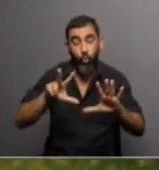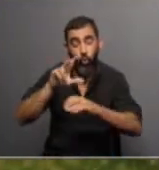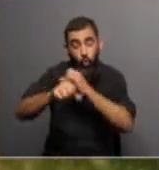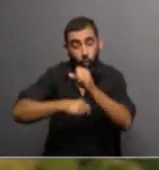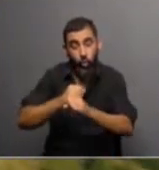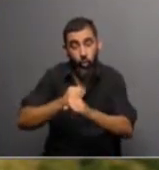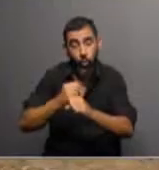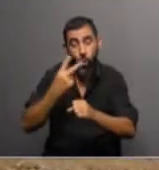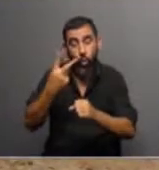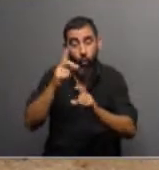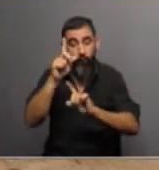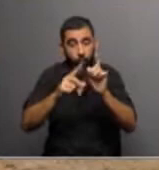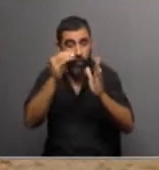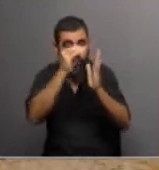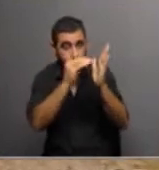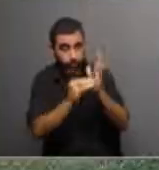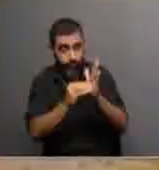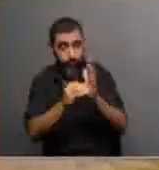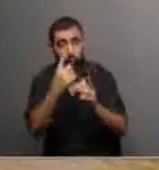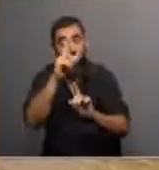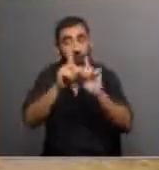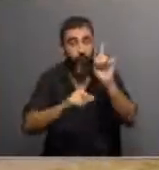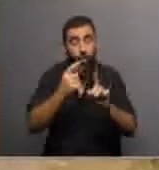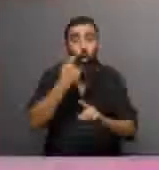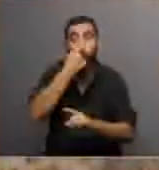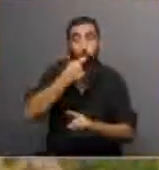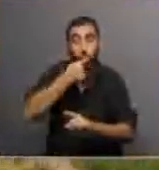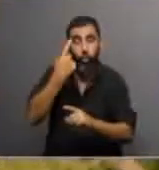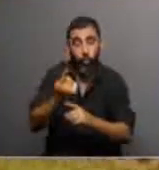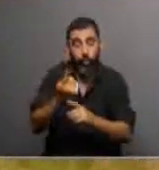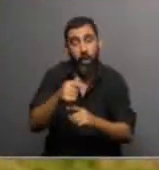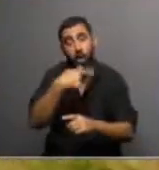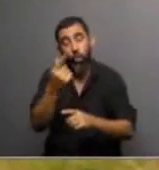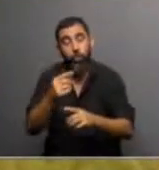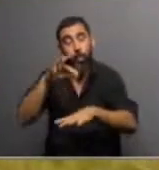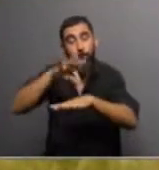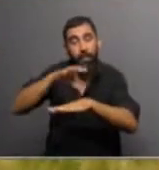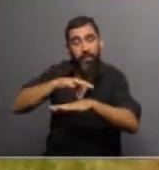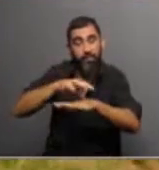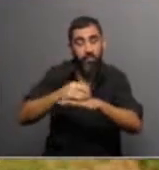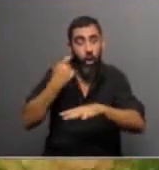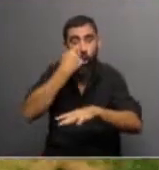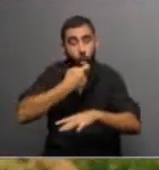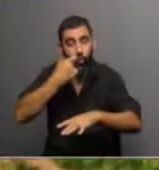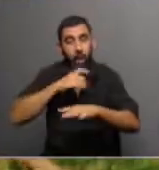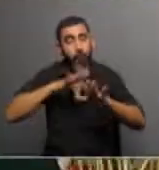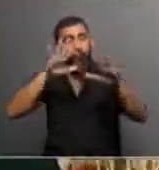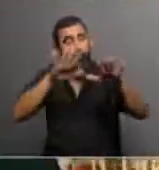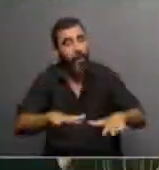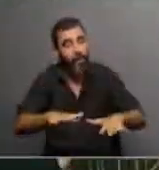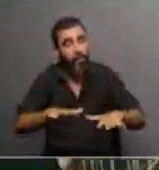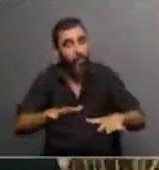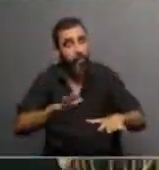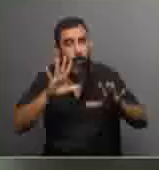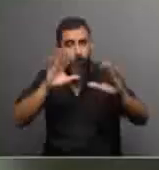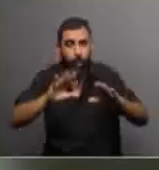dos facultades, me anoté en la facultad de odontología y de medicina. Odontología estaba de paro, y estuve de